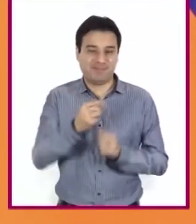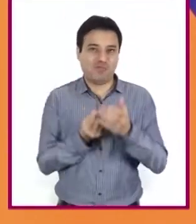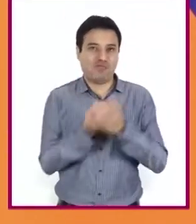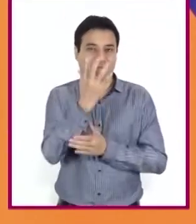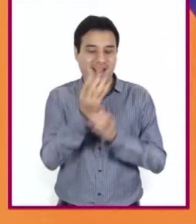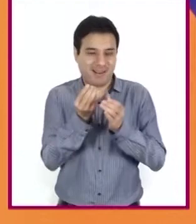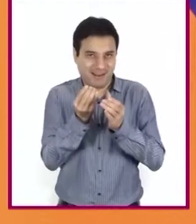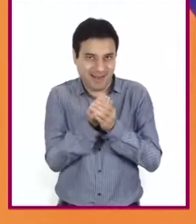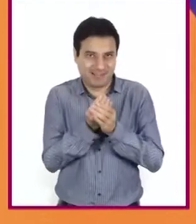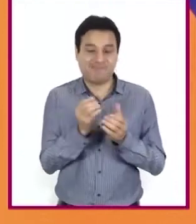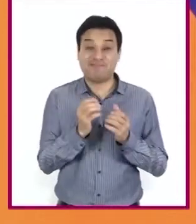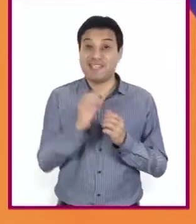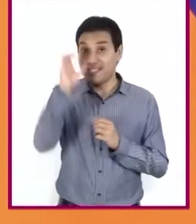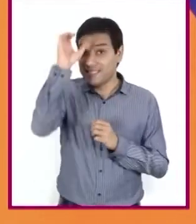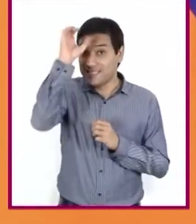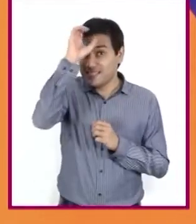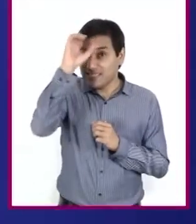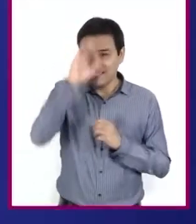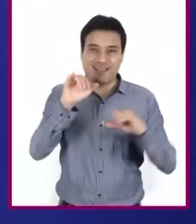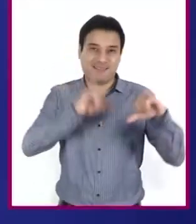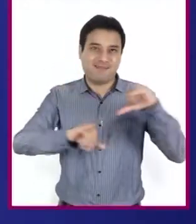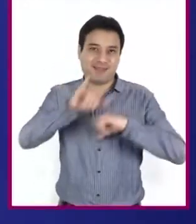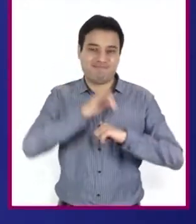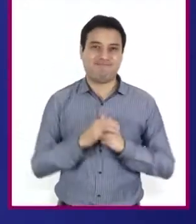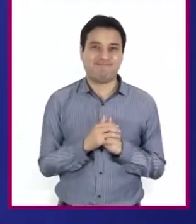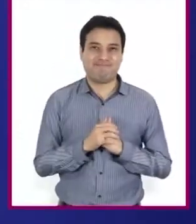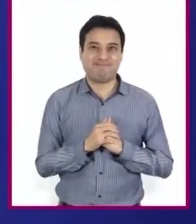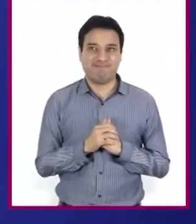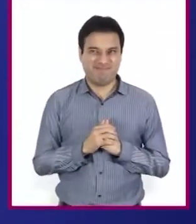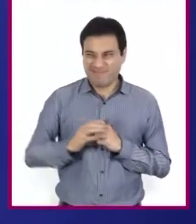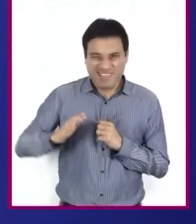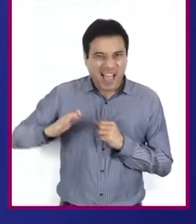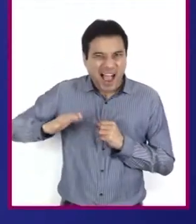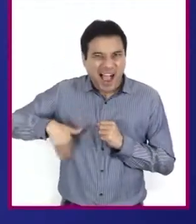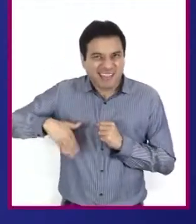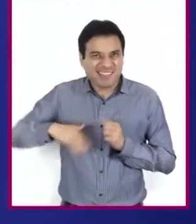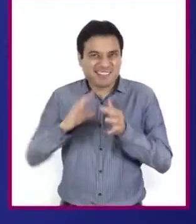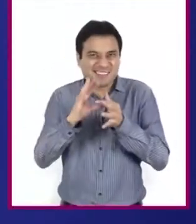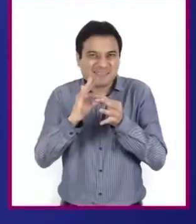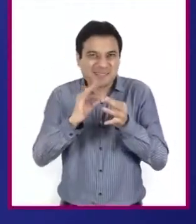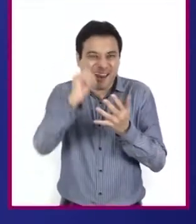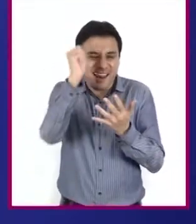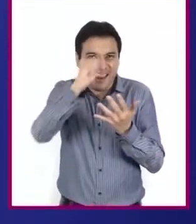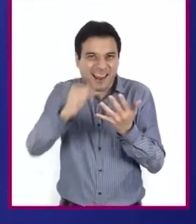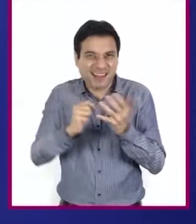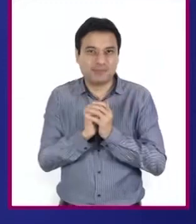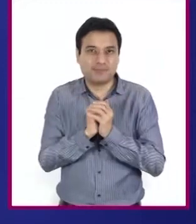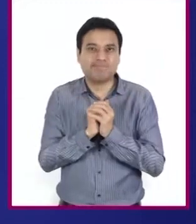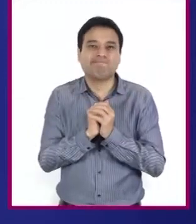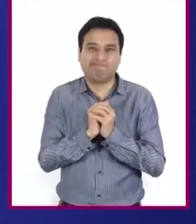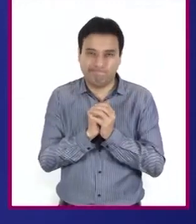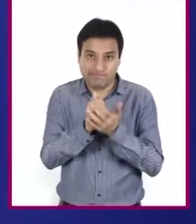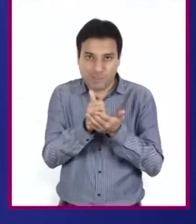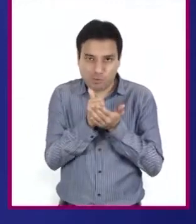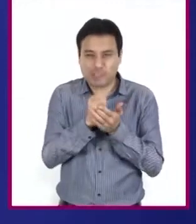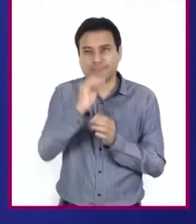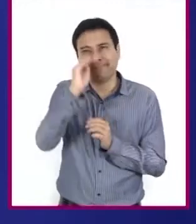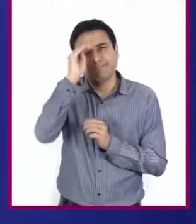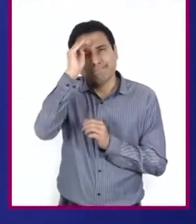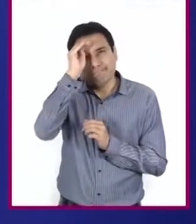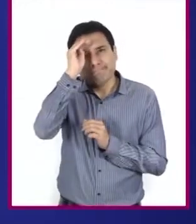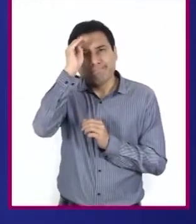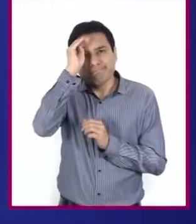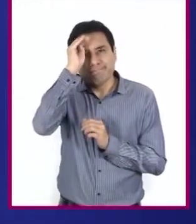sesión de Ciencias Químicas. Las frases anteriores nos llevan a reflexionar y explicar